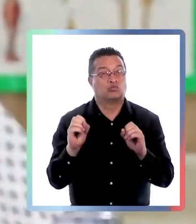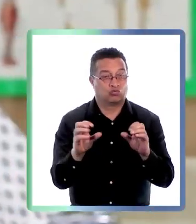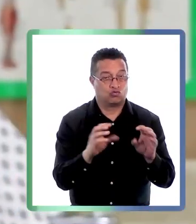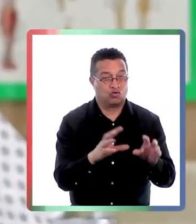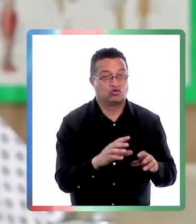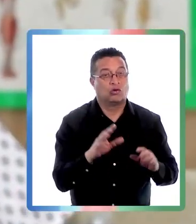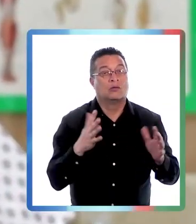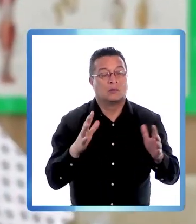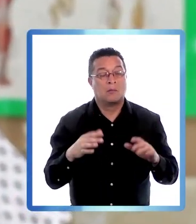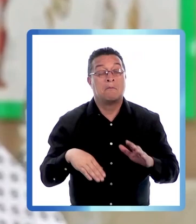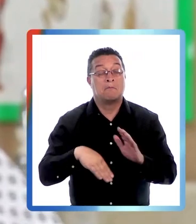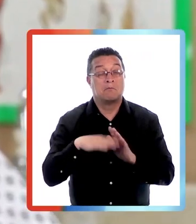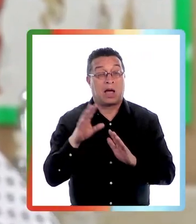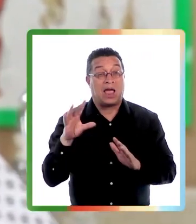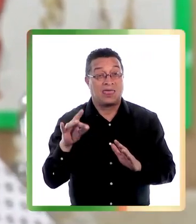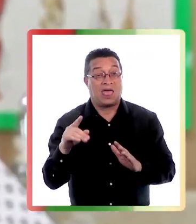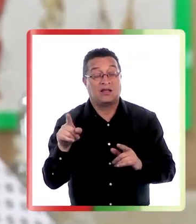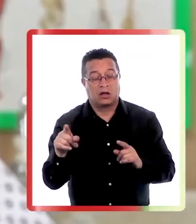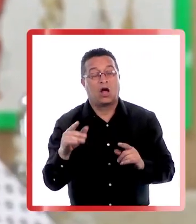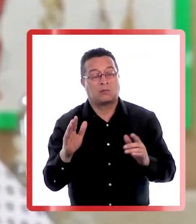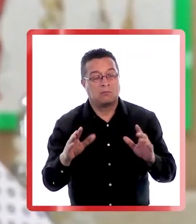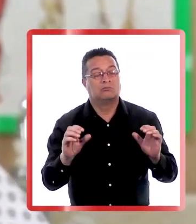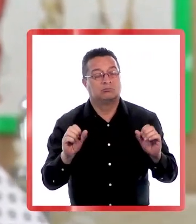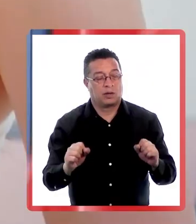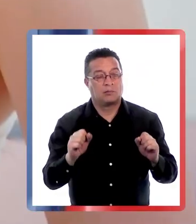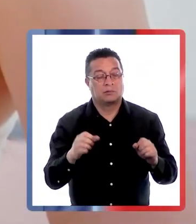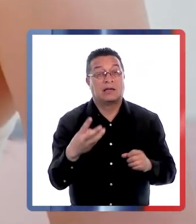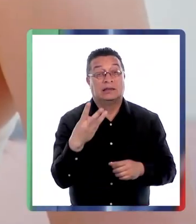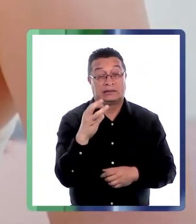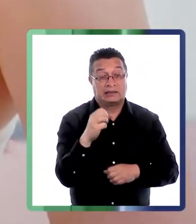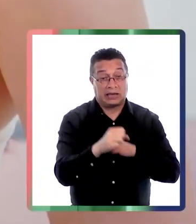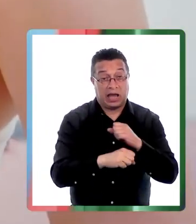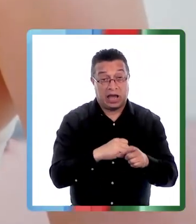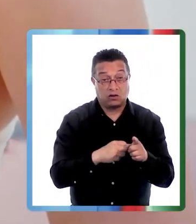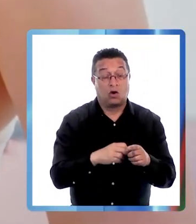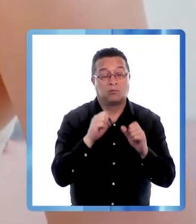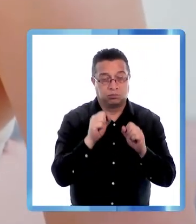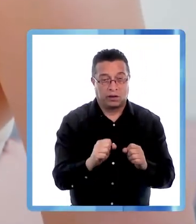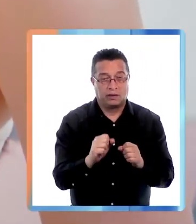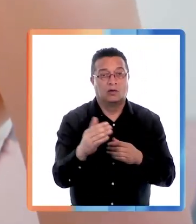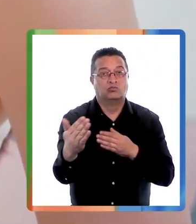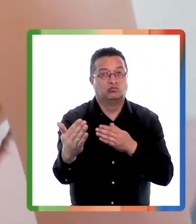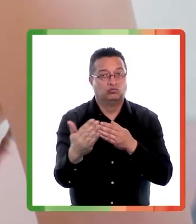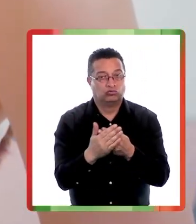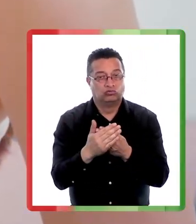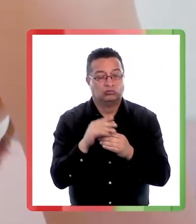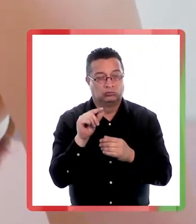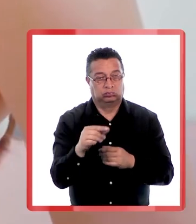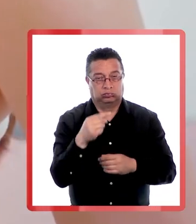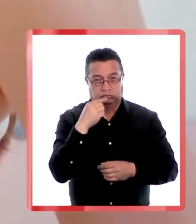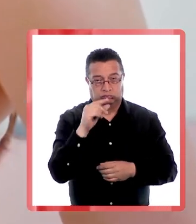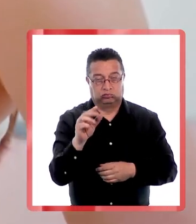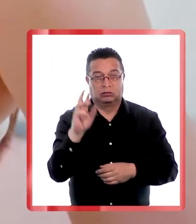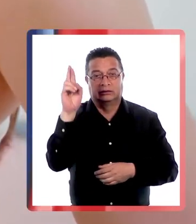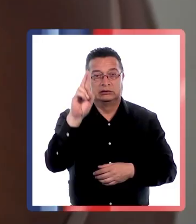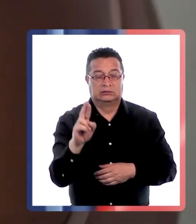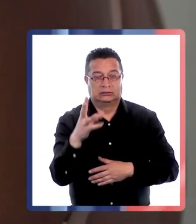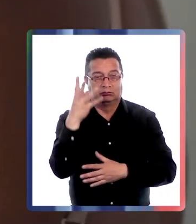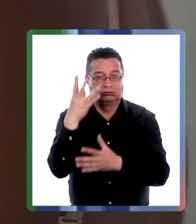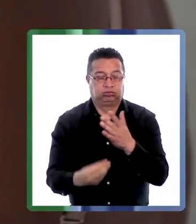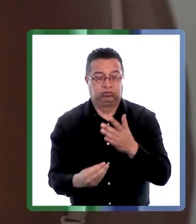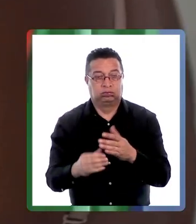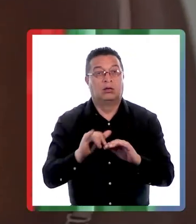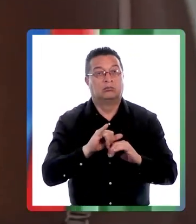Esto es más probable mientras más edad tenga la paciente. O sea, una paciente de 30 años es más probable que quede en un estatus